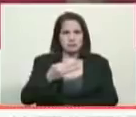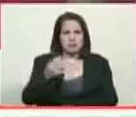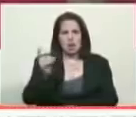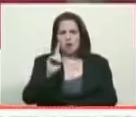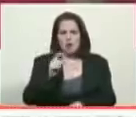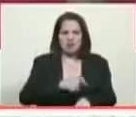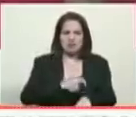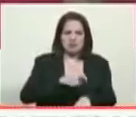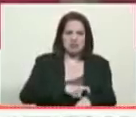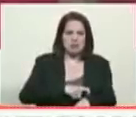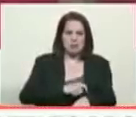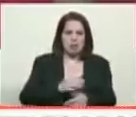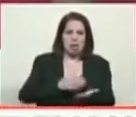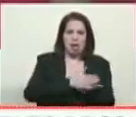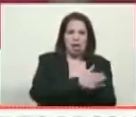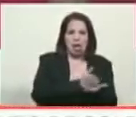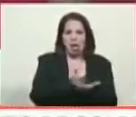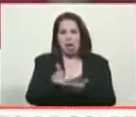día sí, un día no.